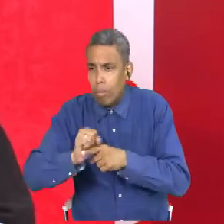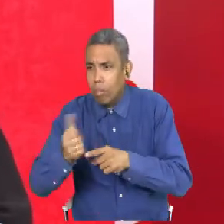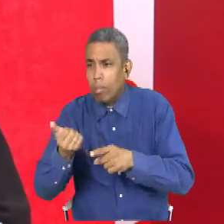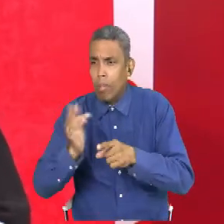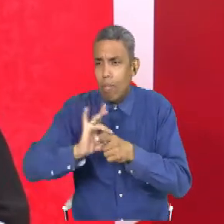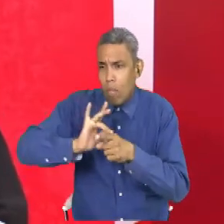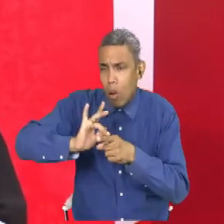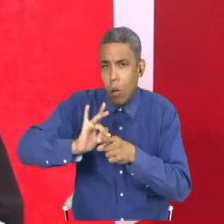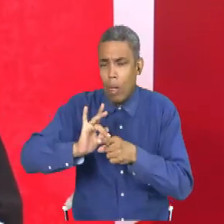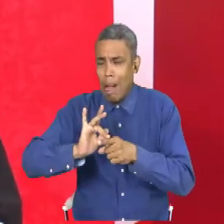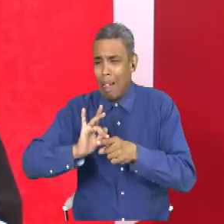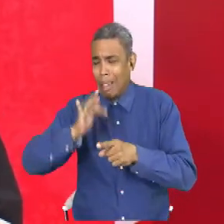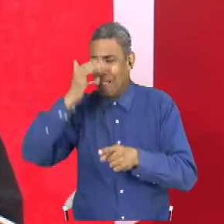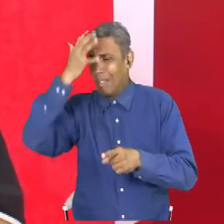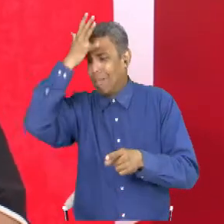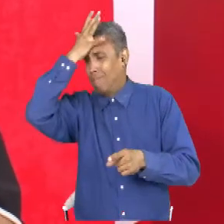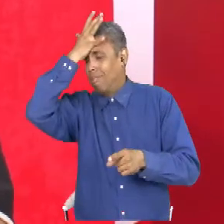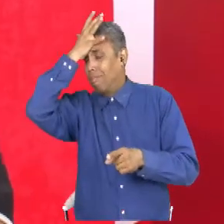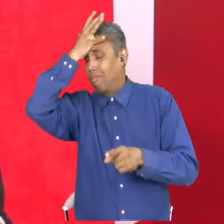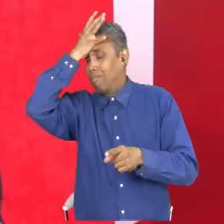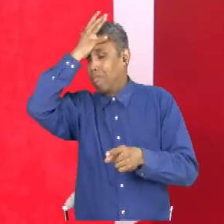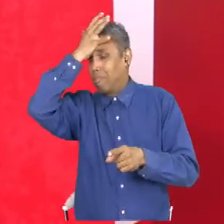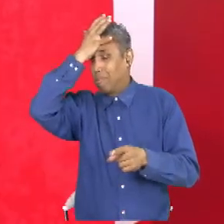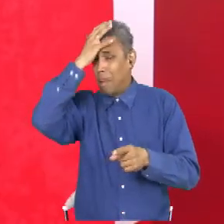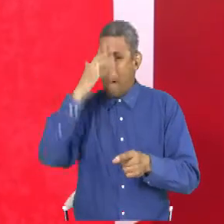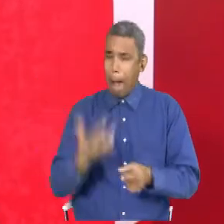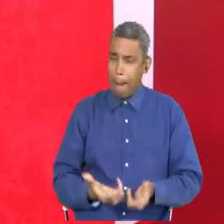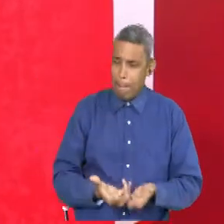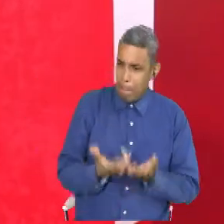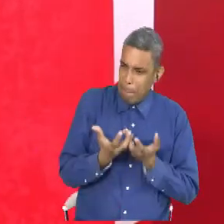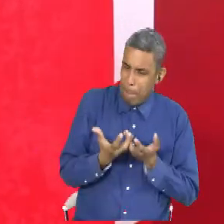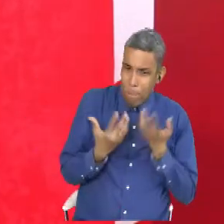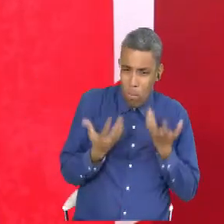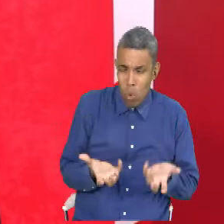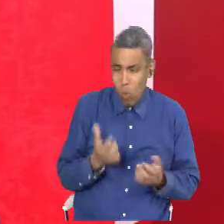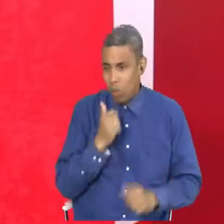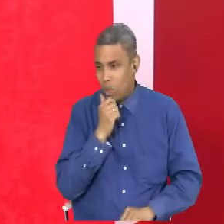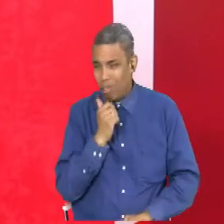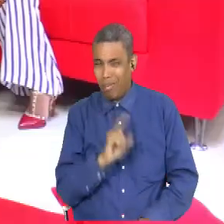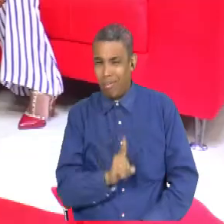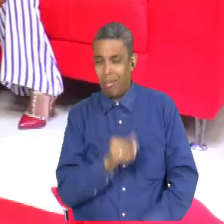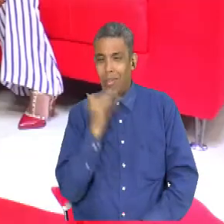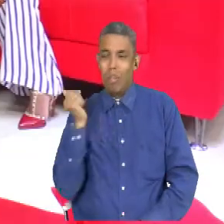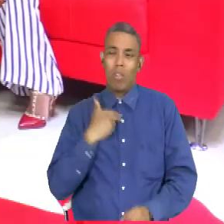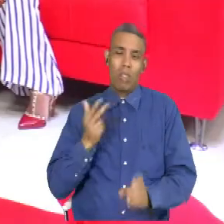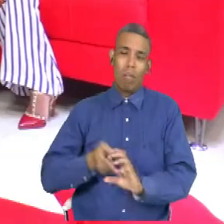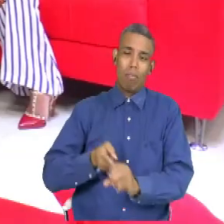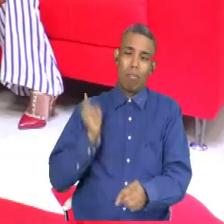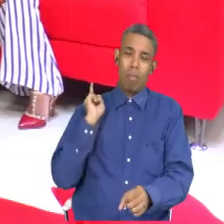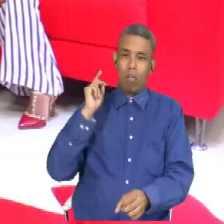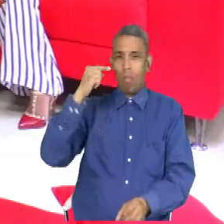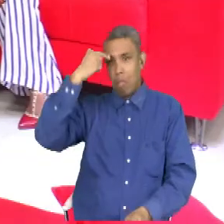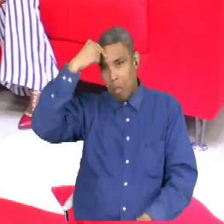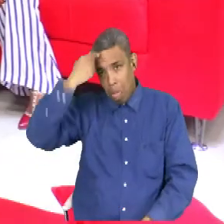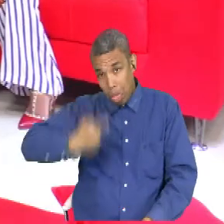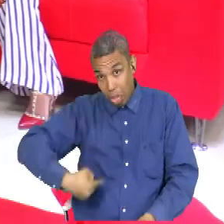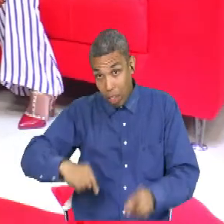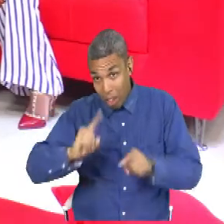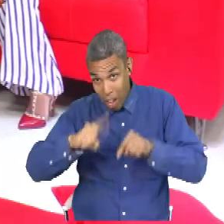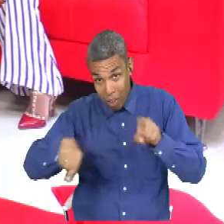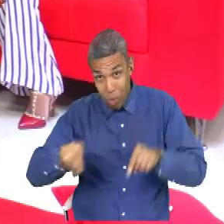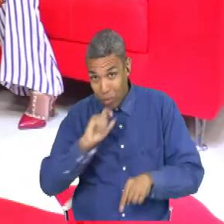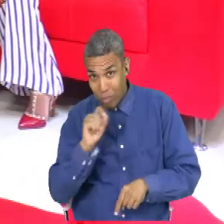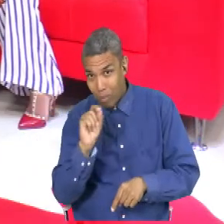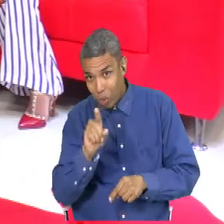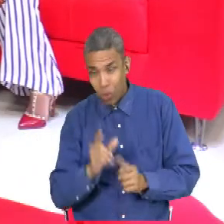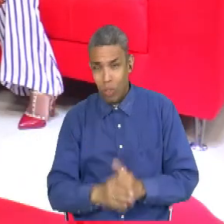todos han optado por acoger esta experiencia de la mejor forma? Pues esto, son experiencias